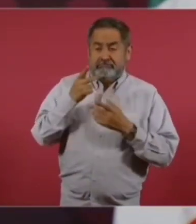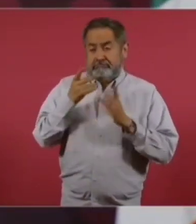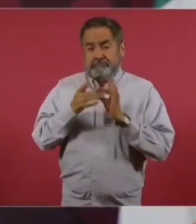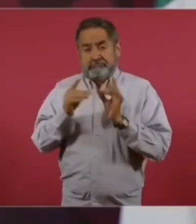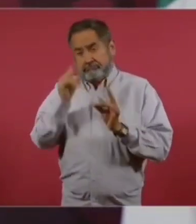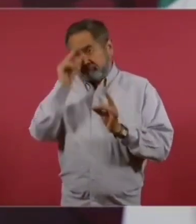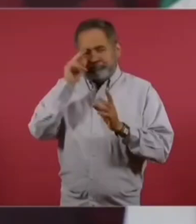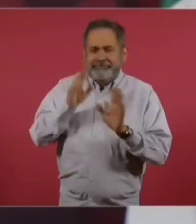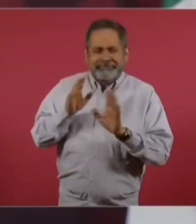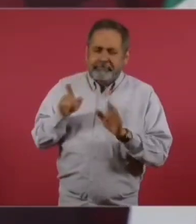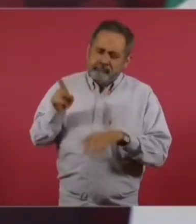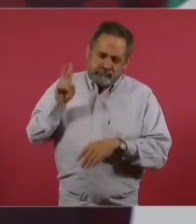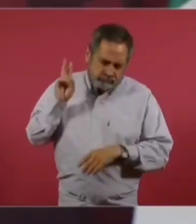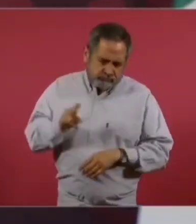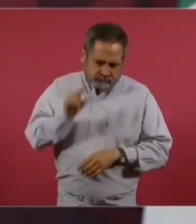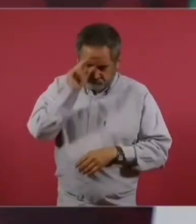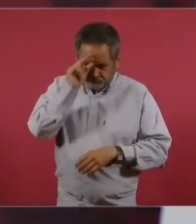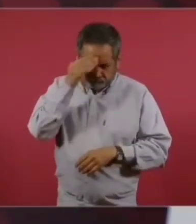acartonada.